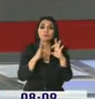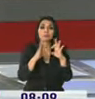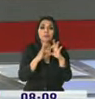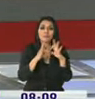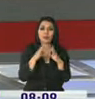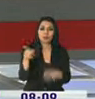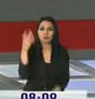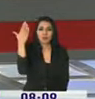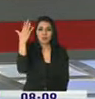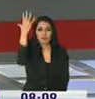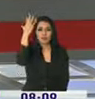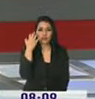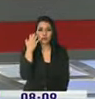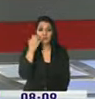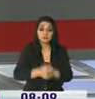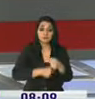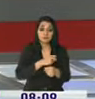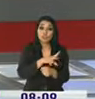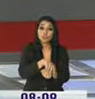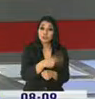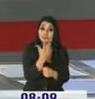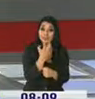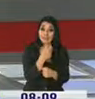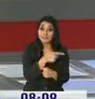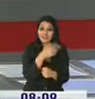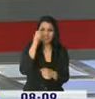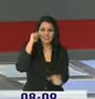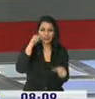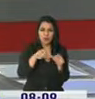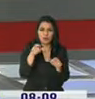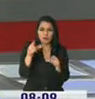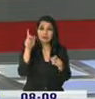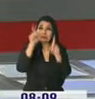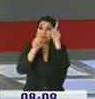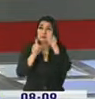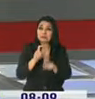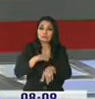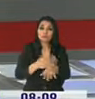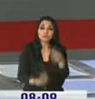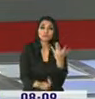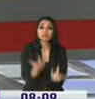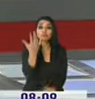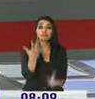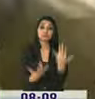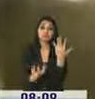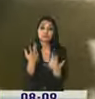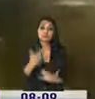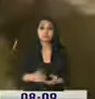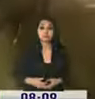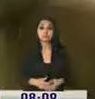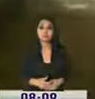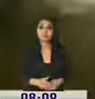Mauricio Rodas en el año 2015, que recordar, su estructura fue afectada por un incendio.